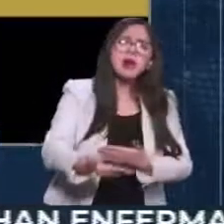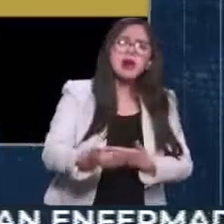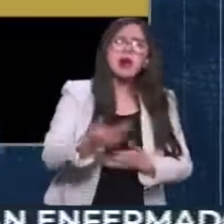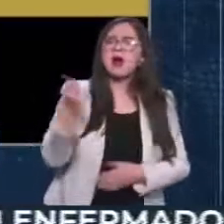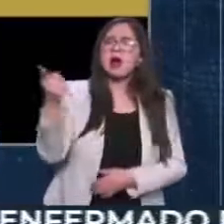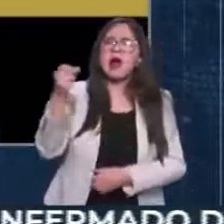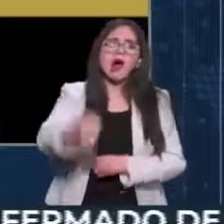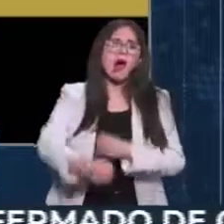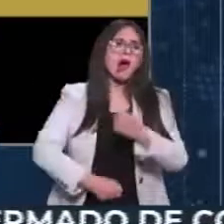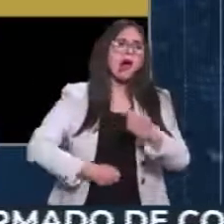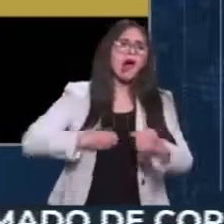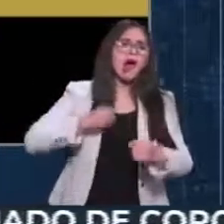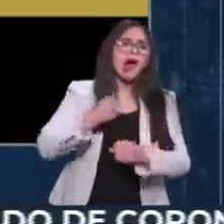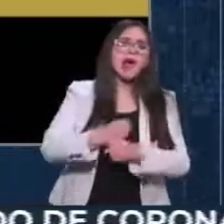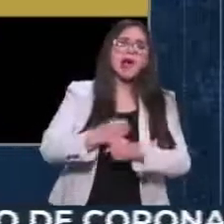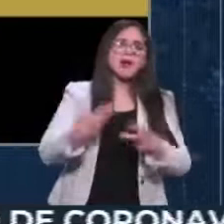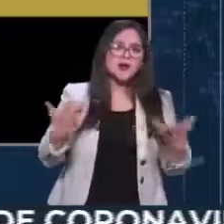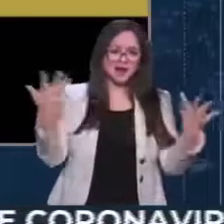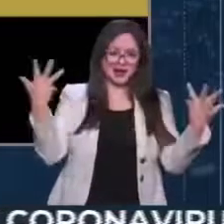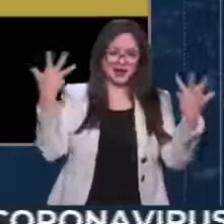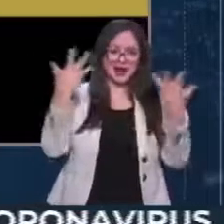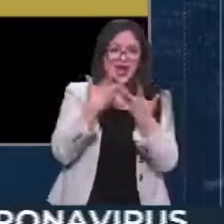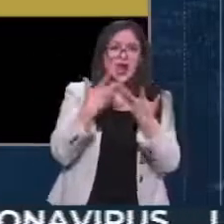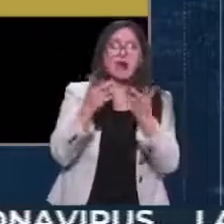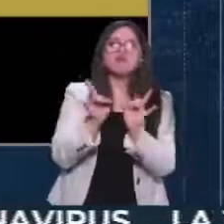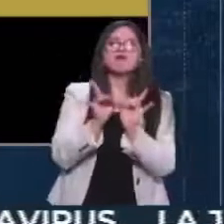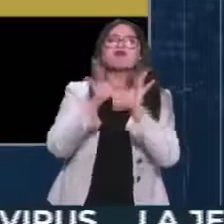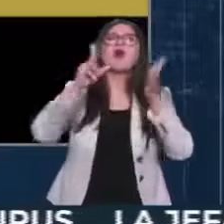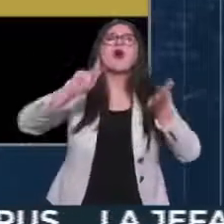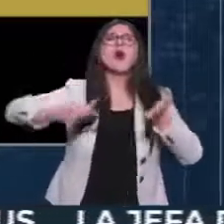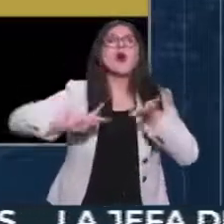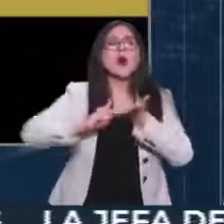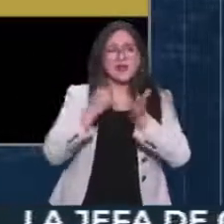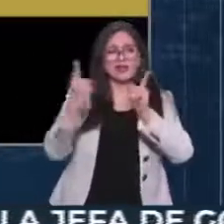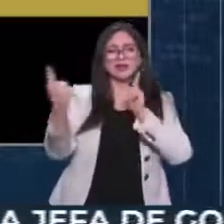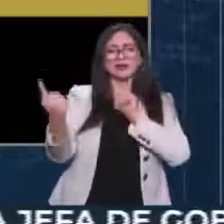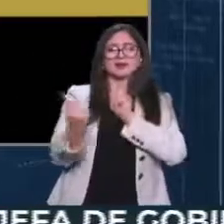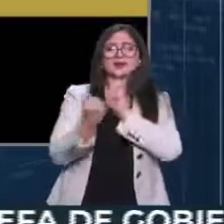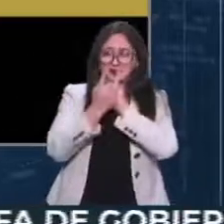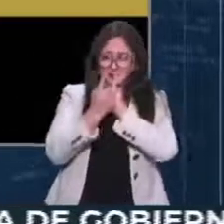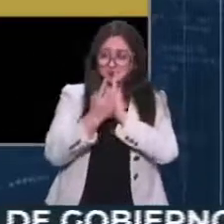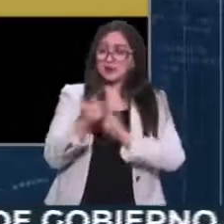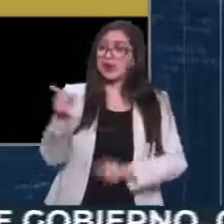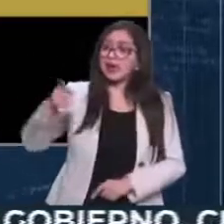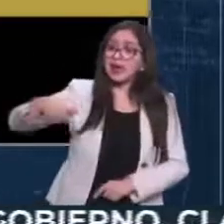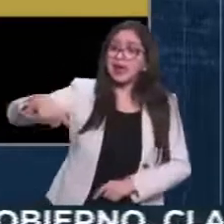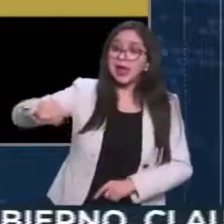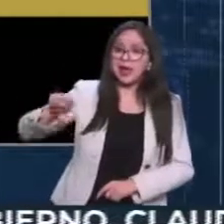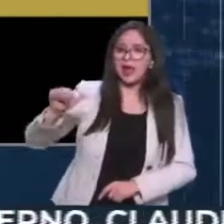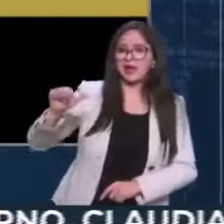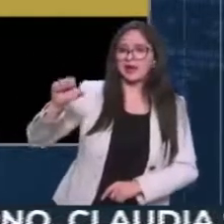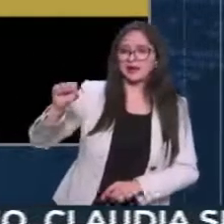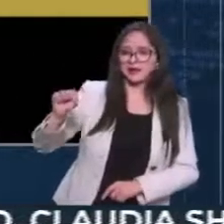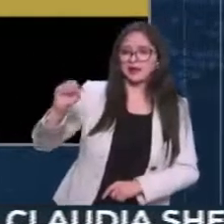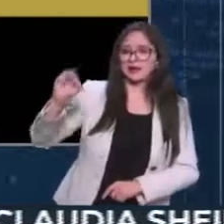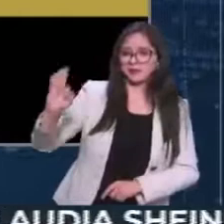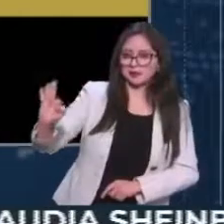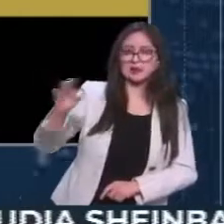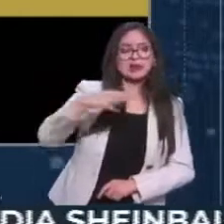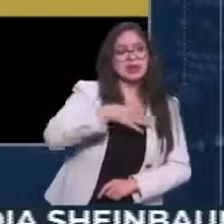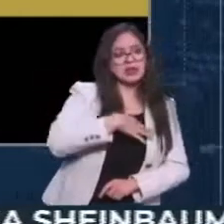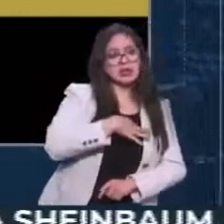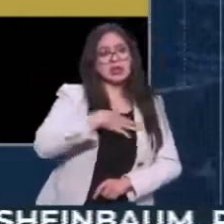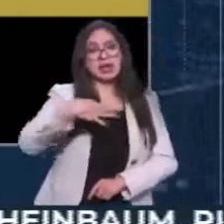vida, nos la encontraríamos en este camino, y casualmente cuando lo contratan pensando, ¿no?, en el entonces auditor que sí